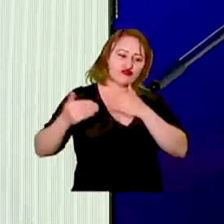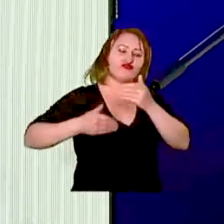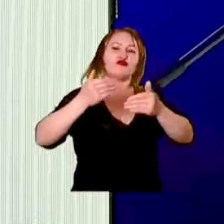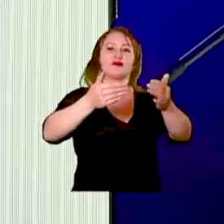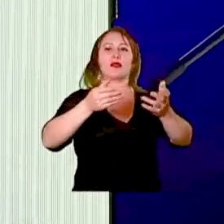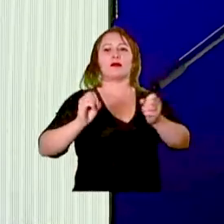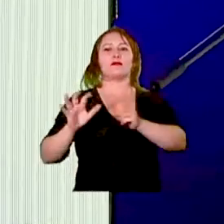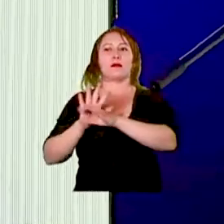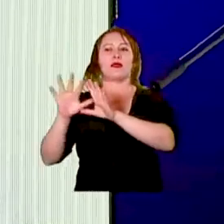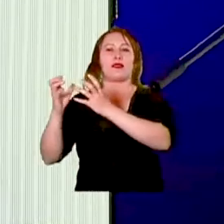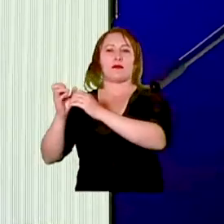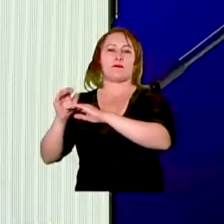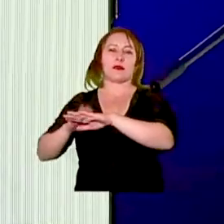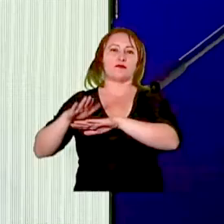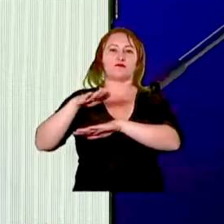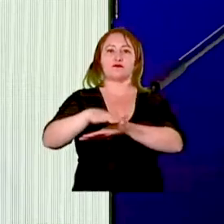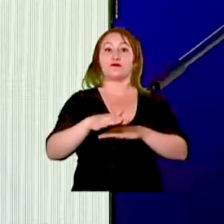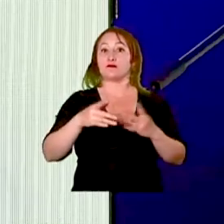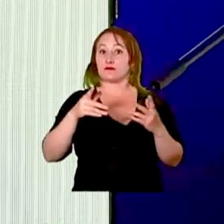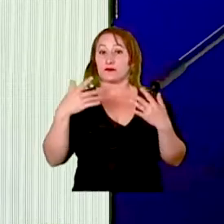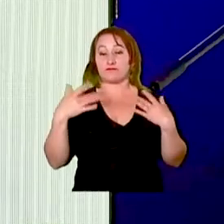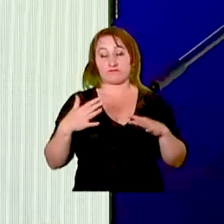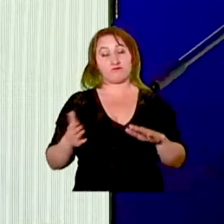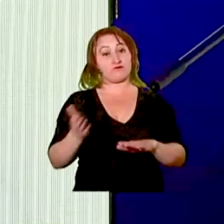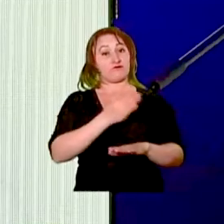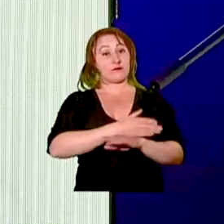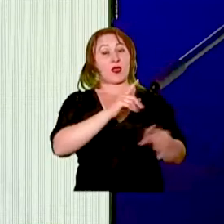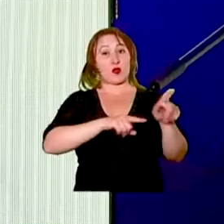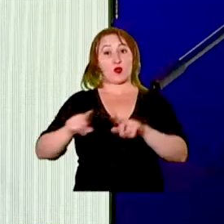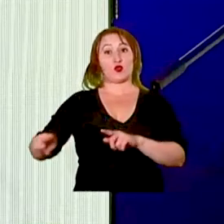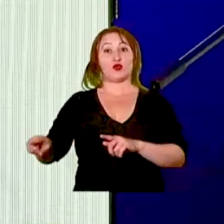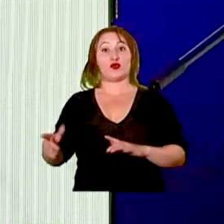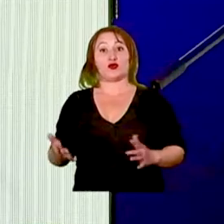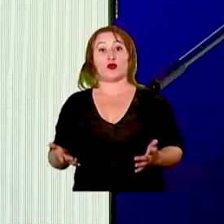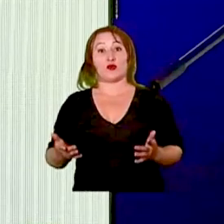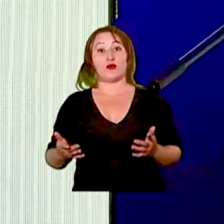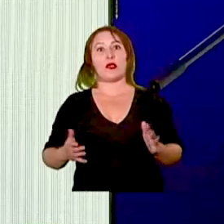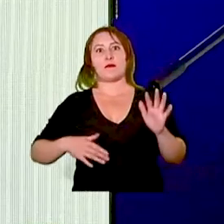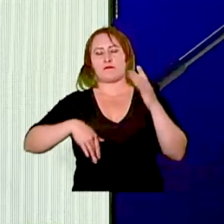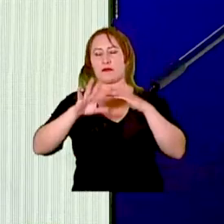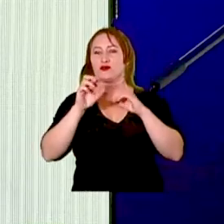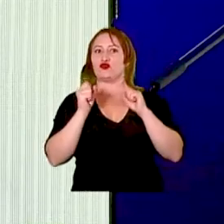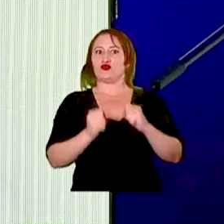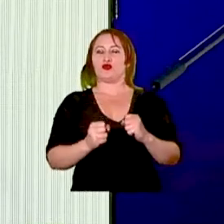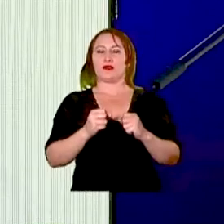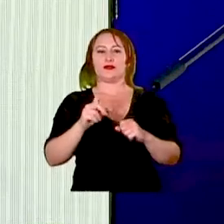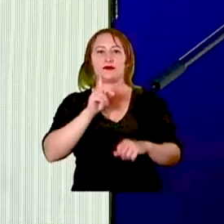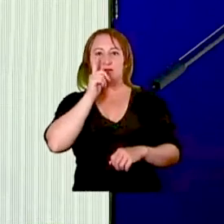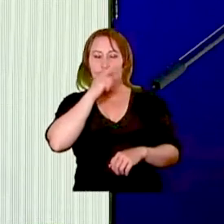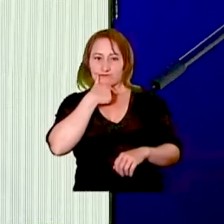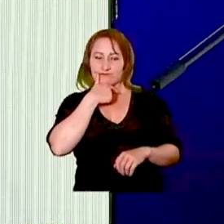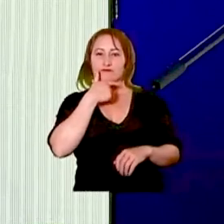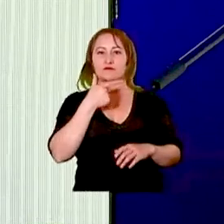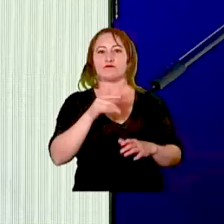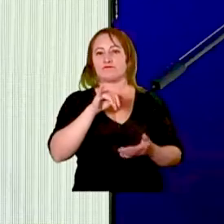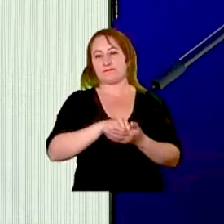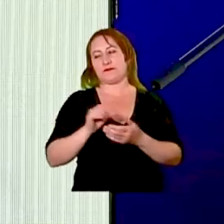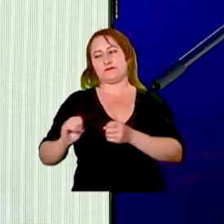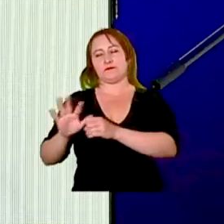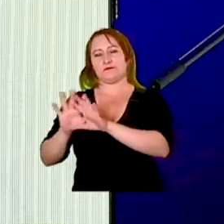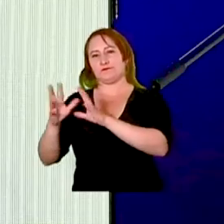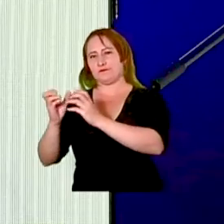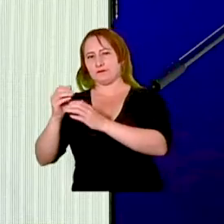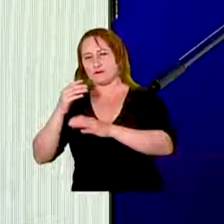esta post-pandemia que puede ser y ha sido en algunos casos quizás más dura, triste y dificultosa que la propia